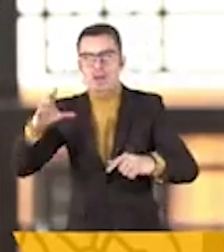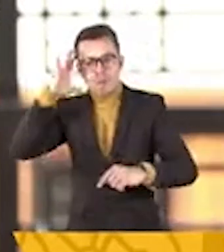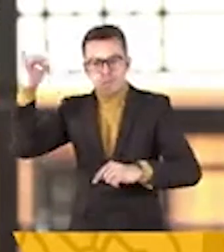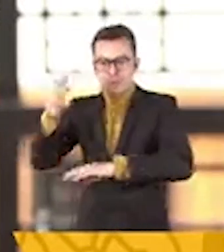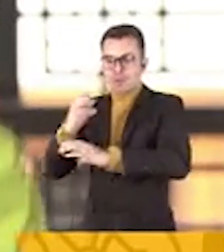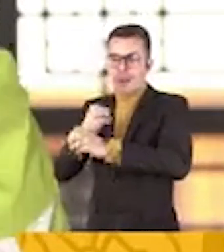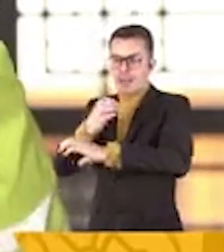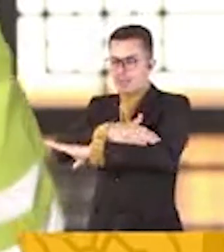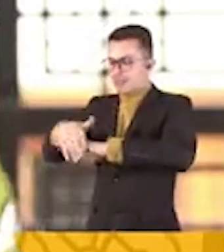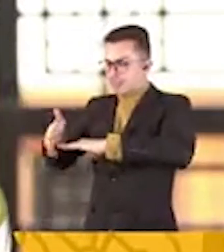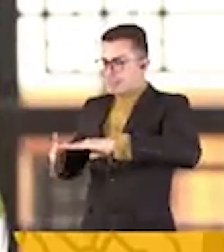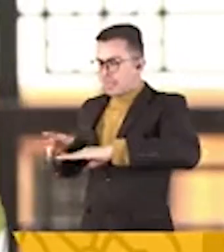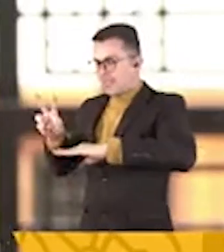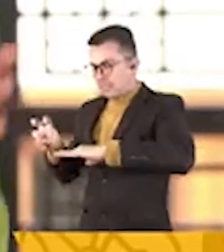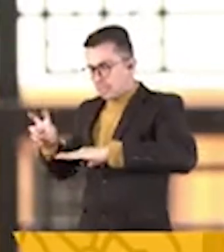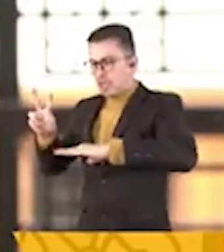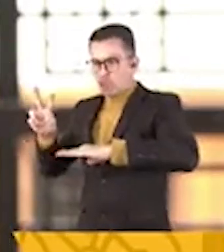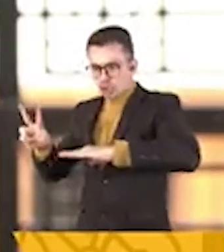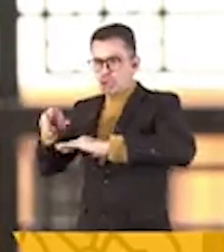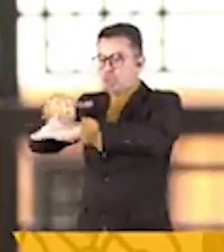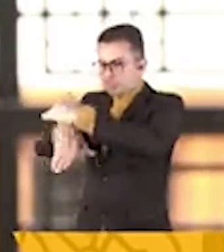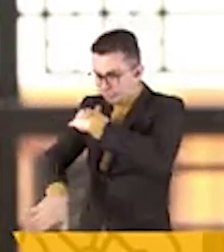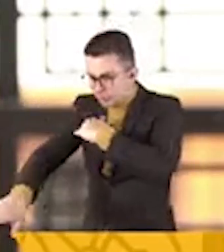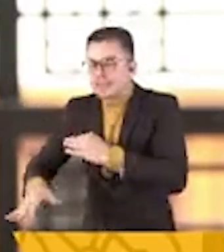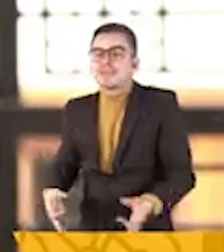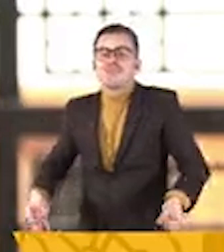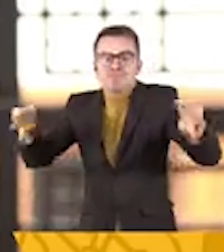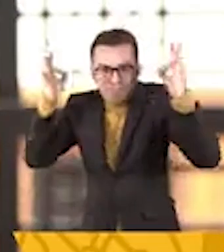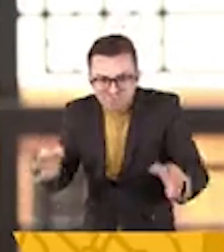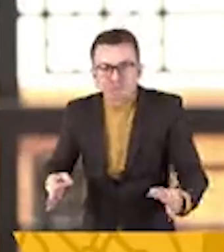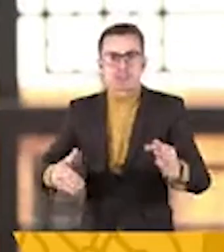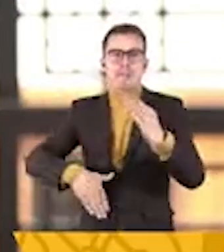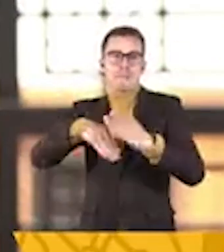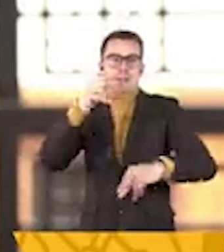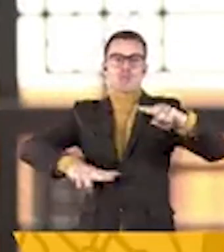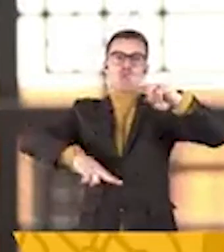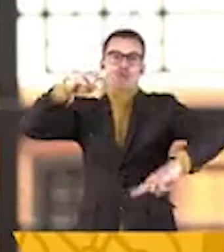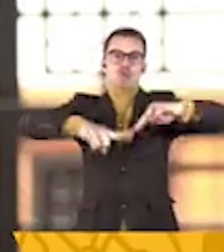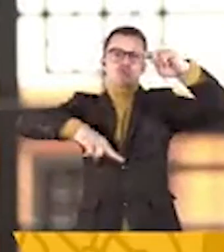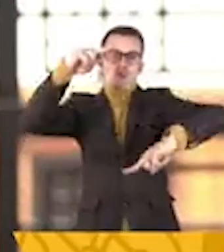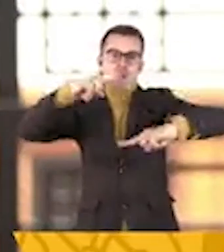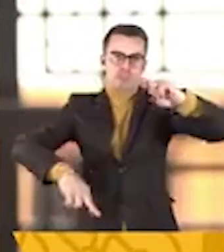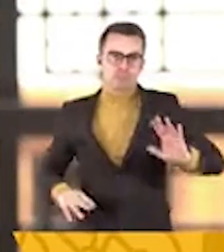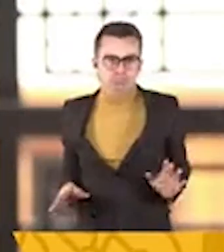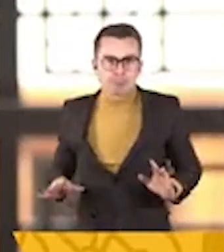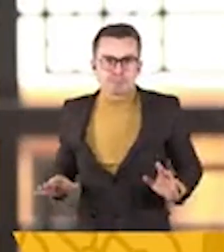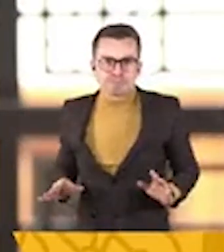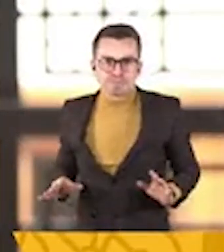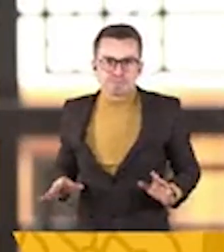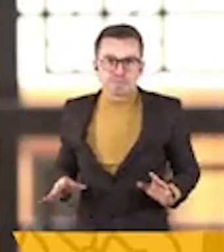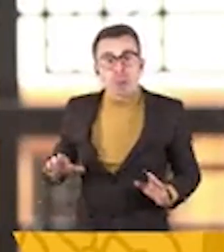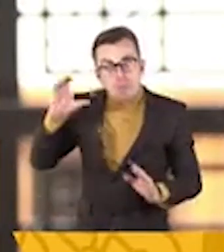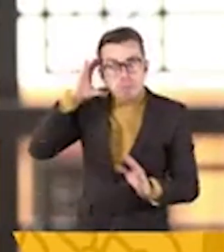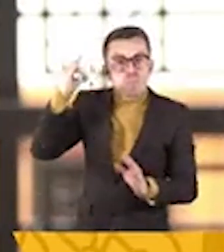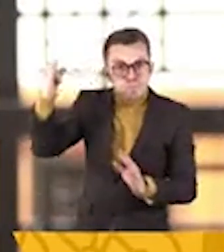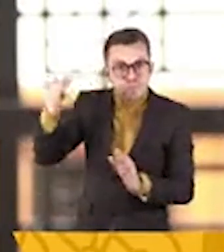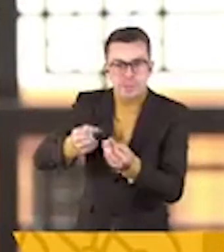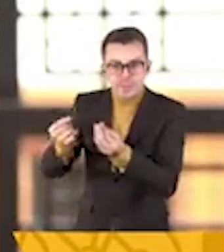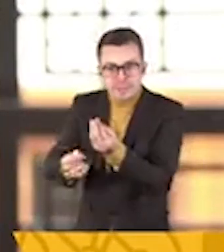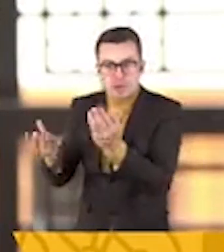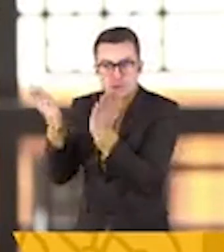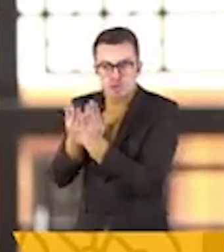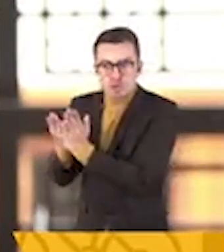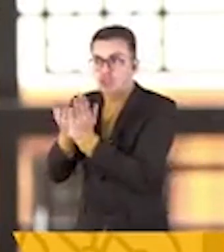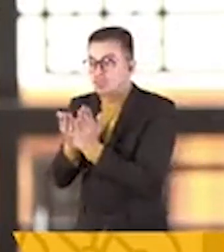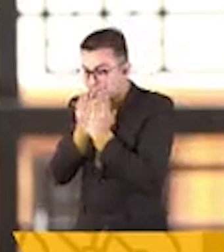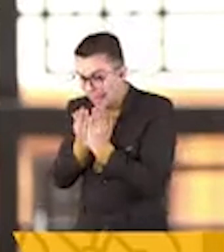la compra de predios, sino la construcción como tal del viaducto, que es lo que sigue como etapa después de que nos entreguen los